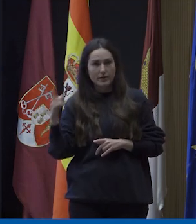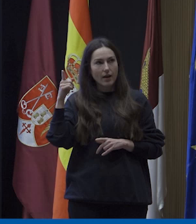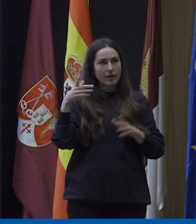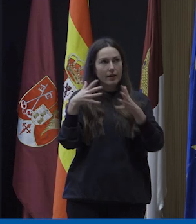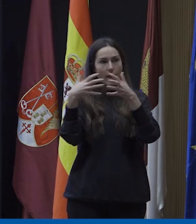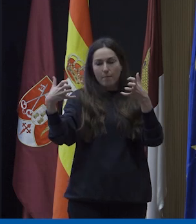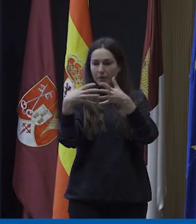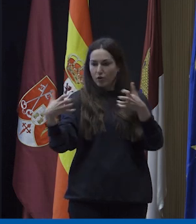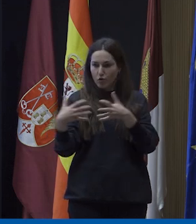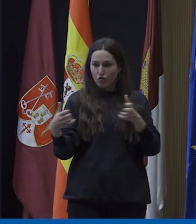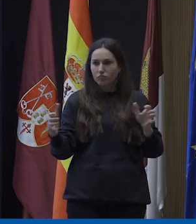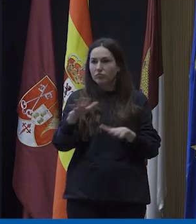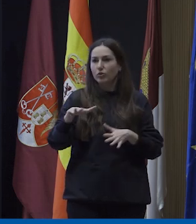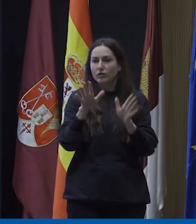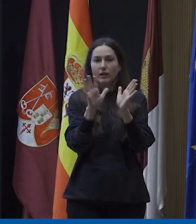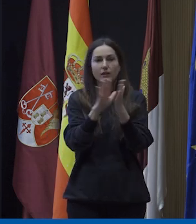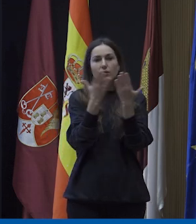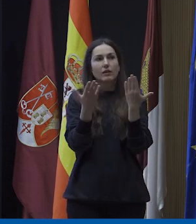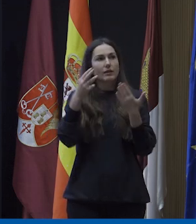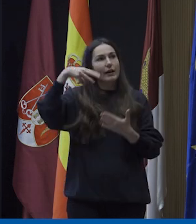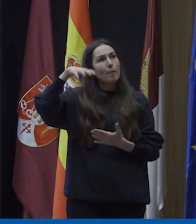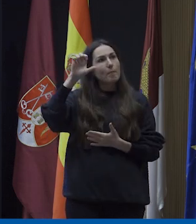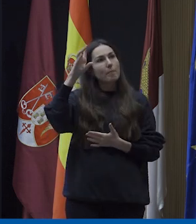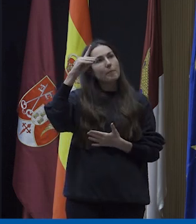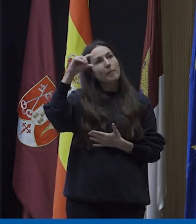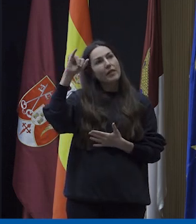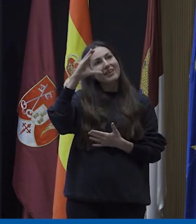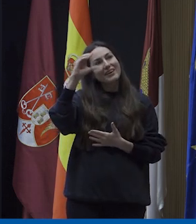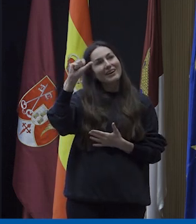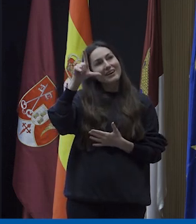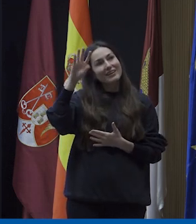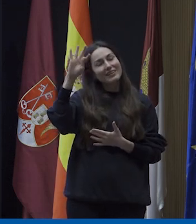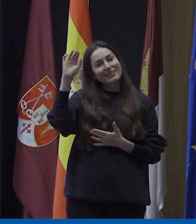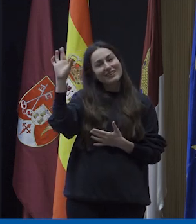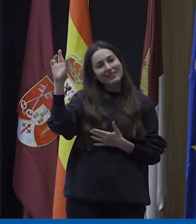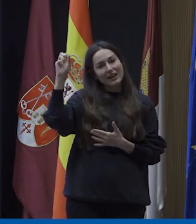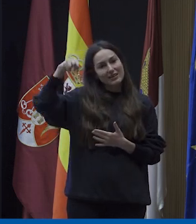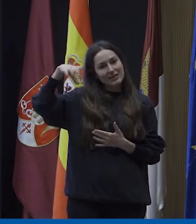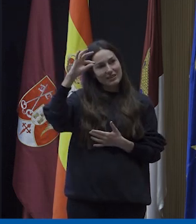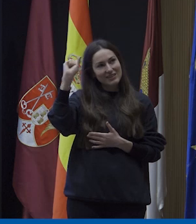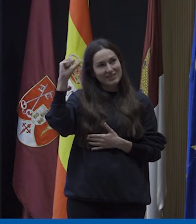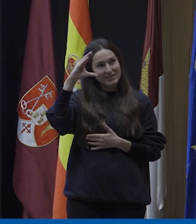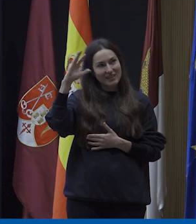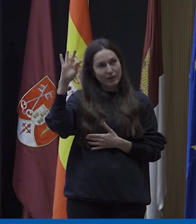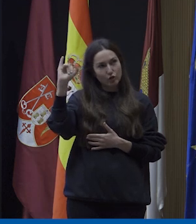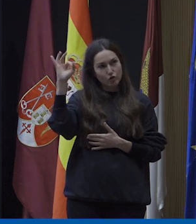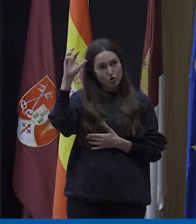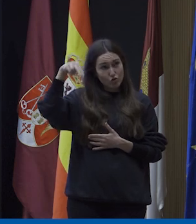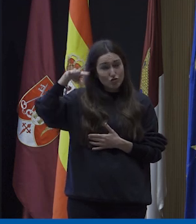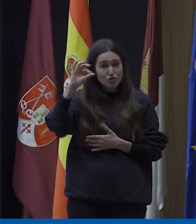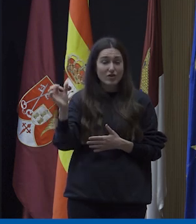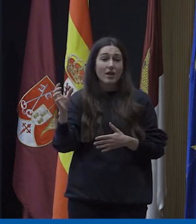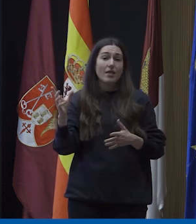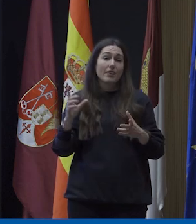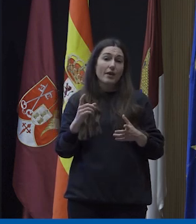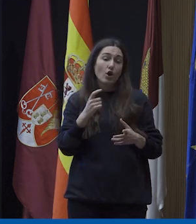que entonces estaba empezando, Medical Transactions, del Colegio de Médicos de Londres, nada más y nada menos que en 1772, finales